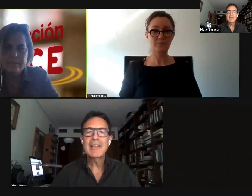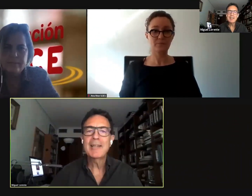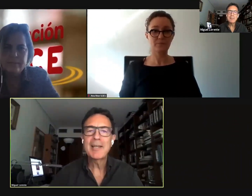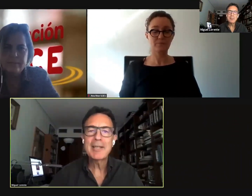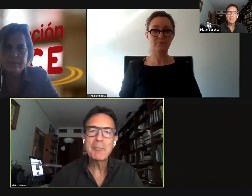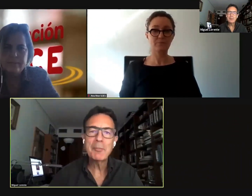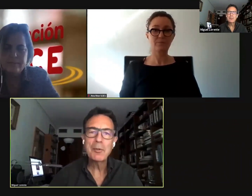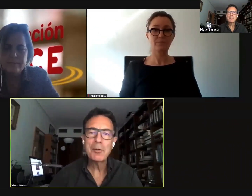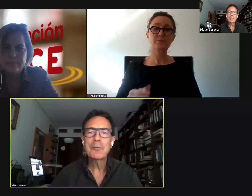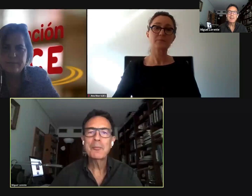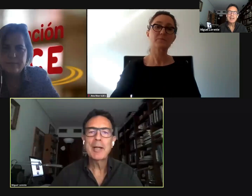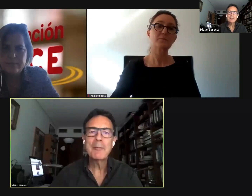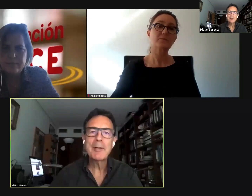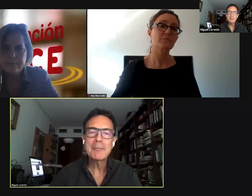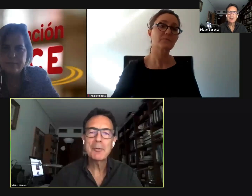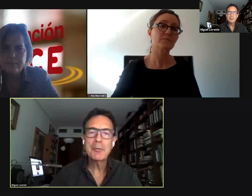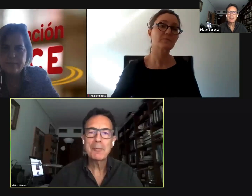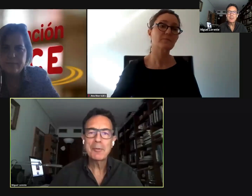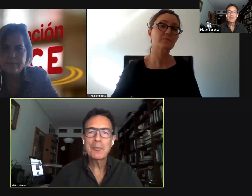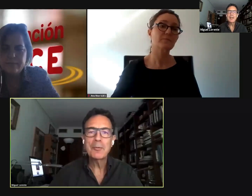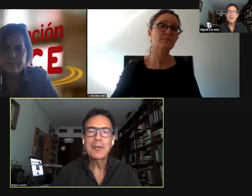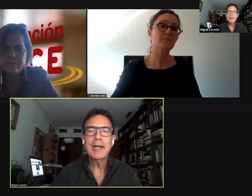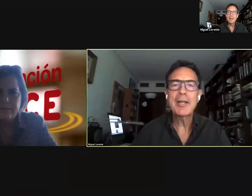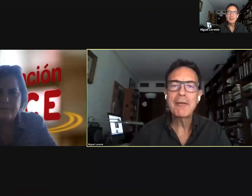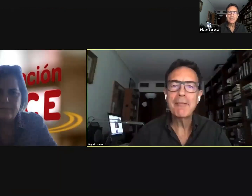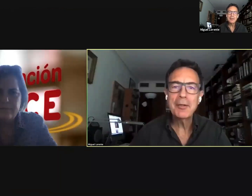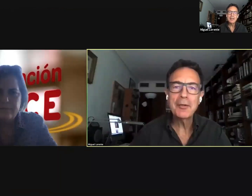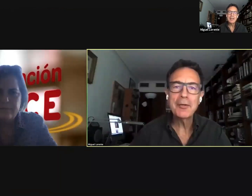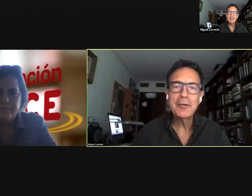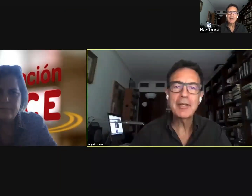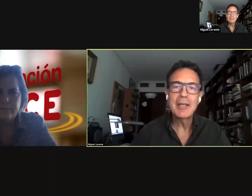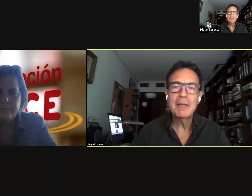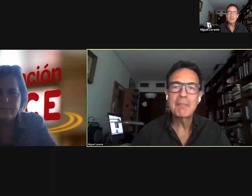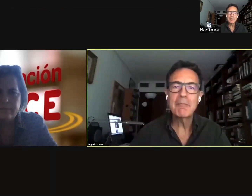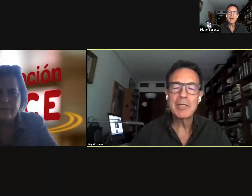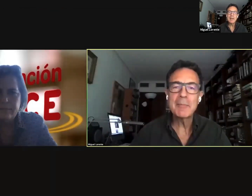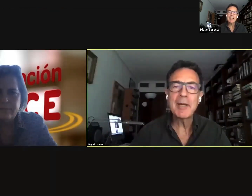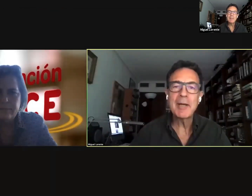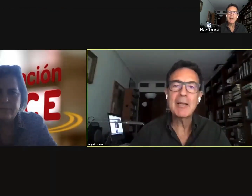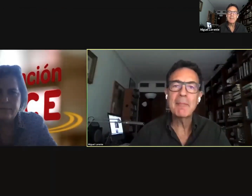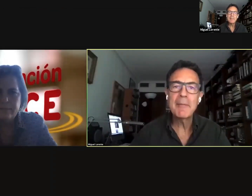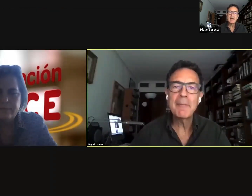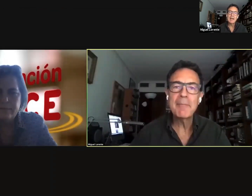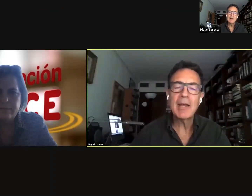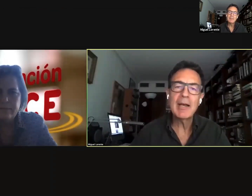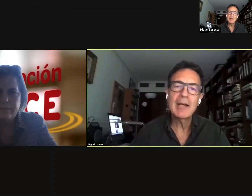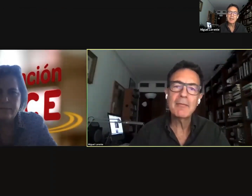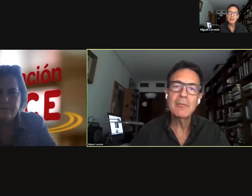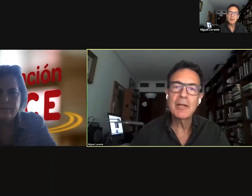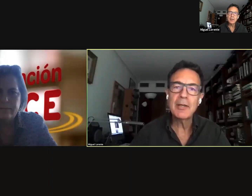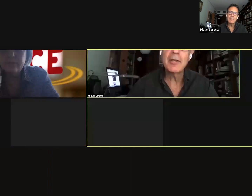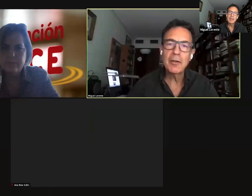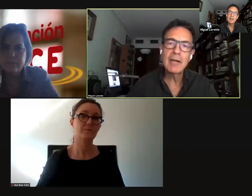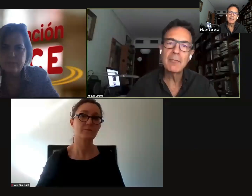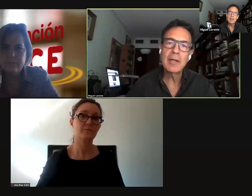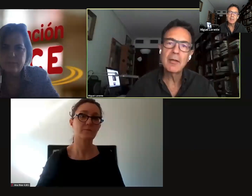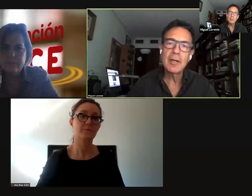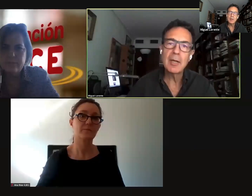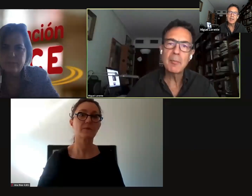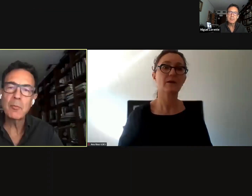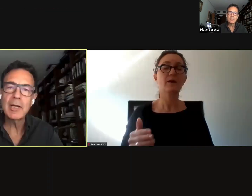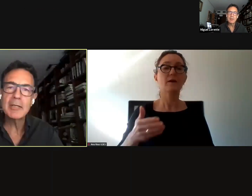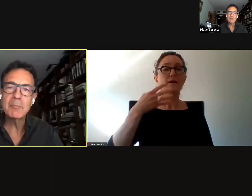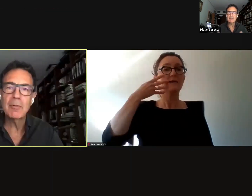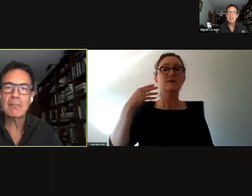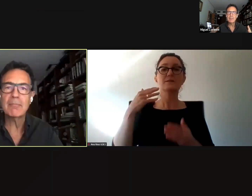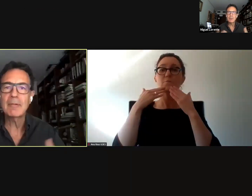Muchísimas gracias, Teresa, por tus palabras, por tu cariño y afecto, y muchísimas gracias también a la Fundación 11 y a la